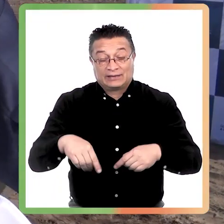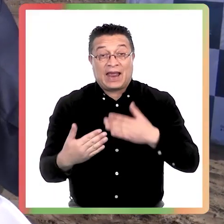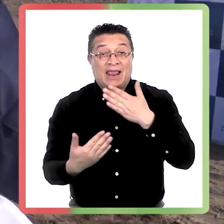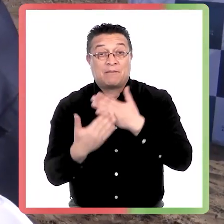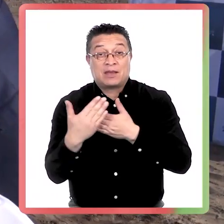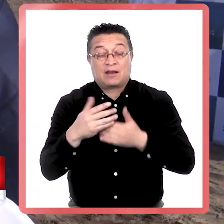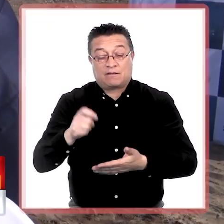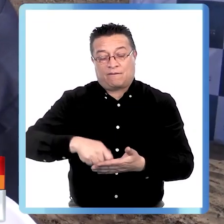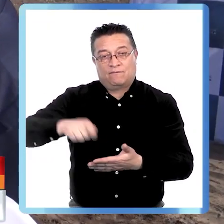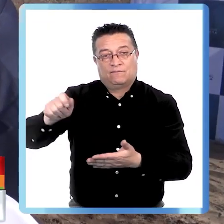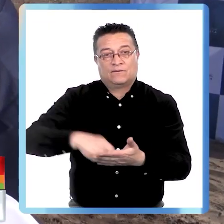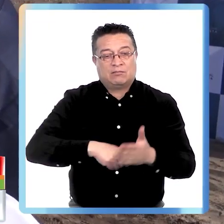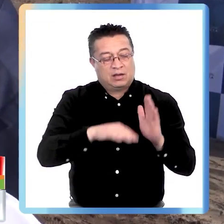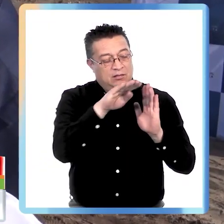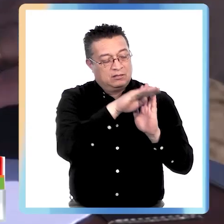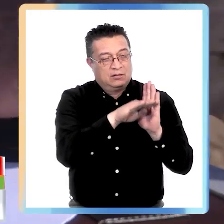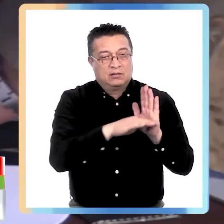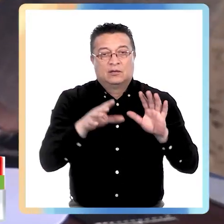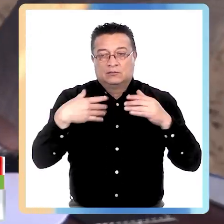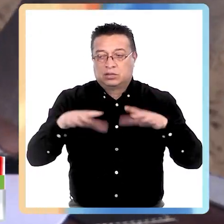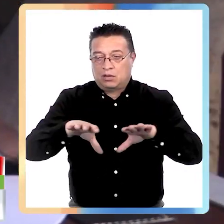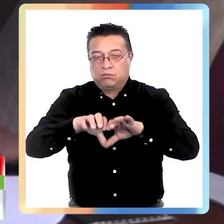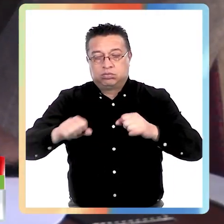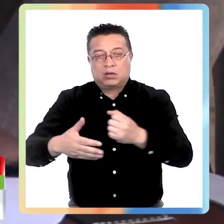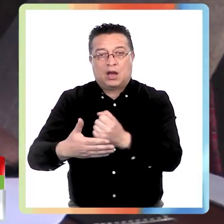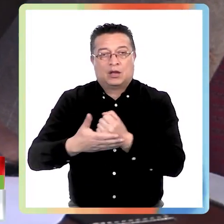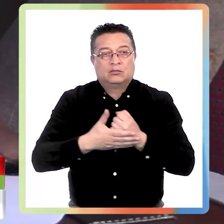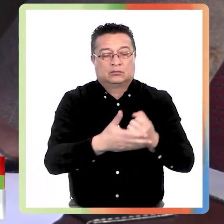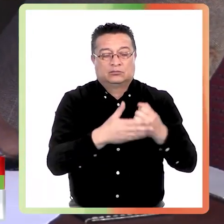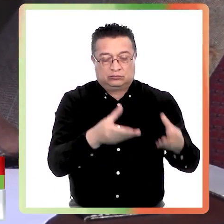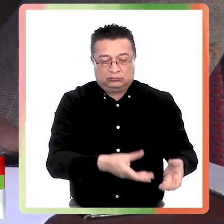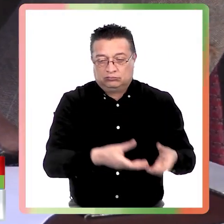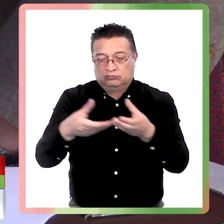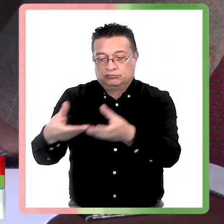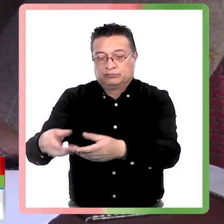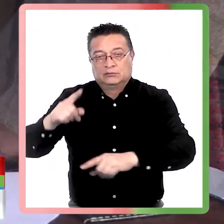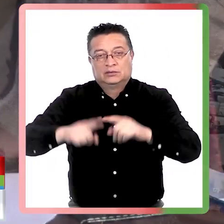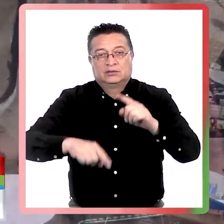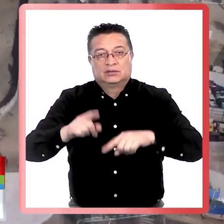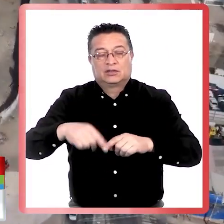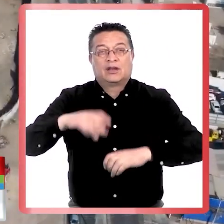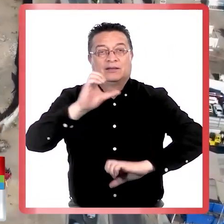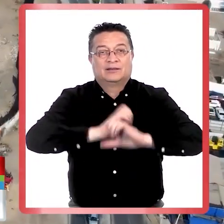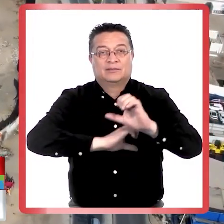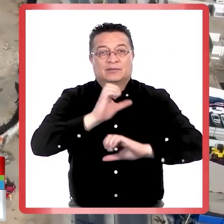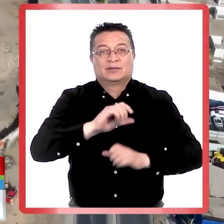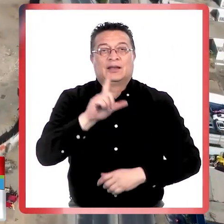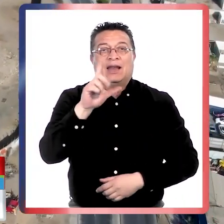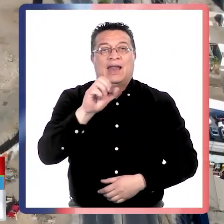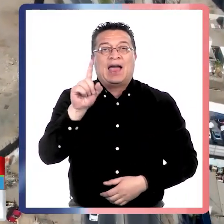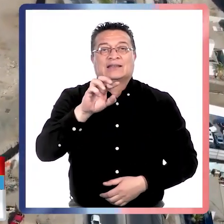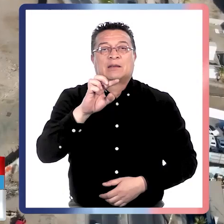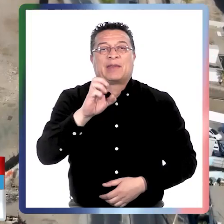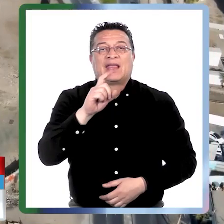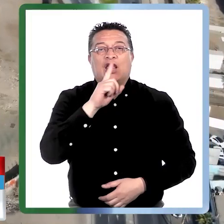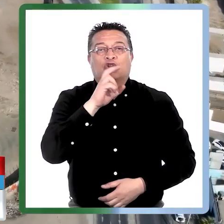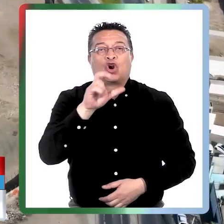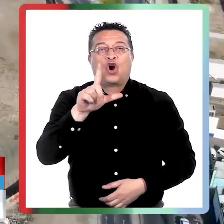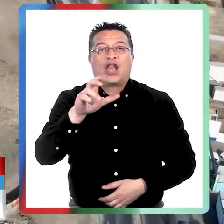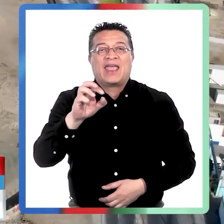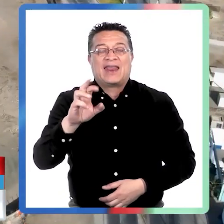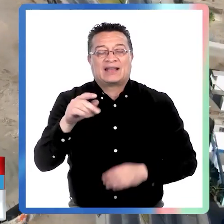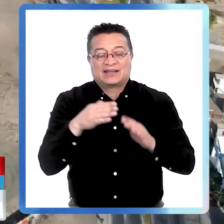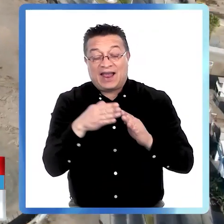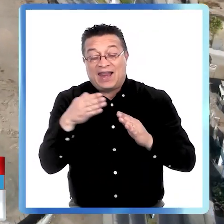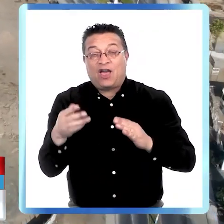Durante esta mañana se firmó el protocolo de entendimiento y colaboración para el traspaso de los terrenos del sector industrial Las Petroleras, ubicados a